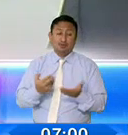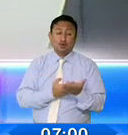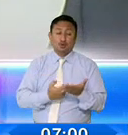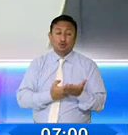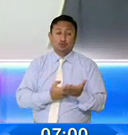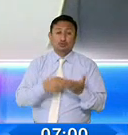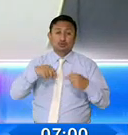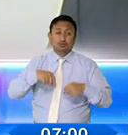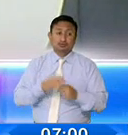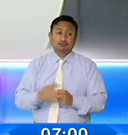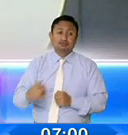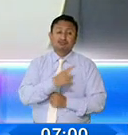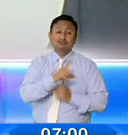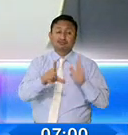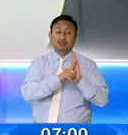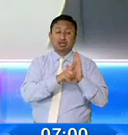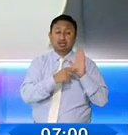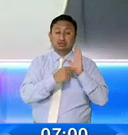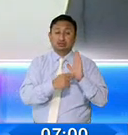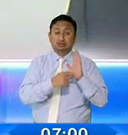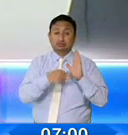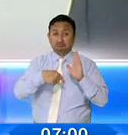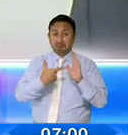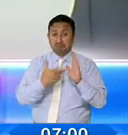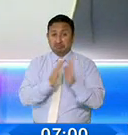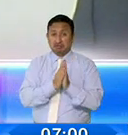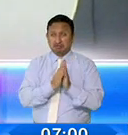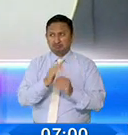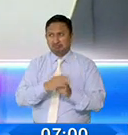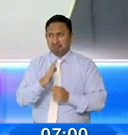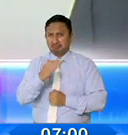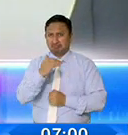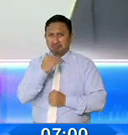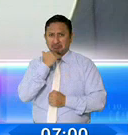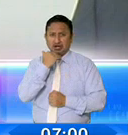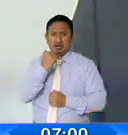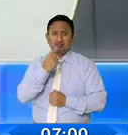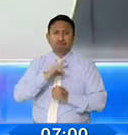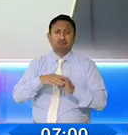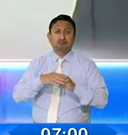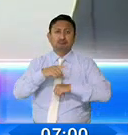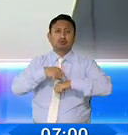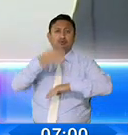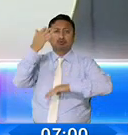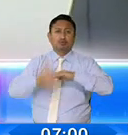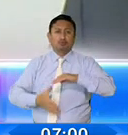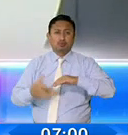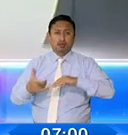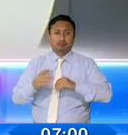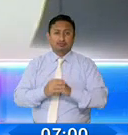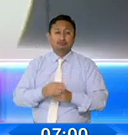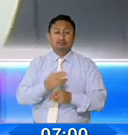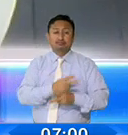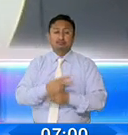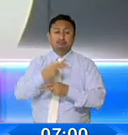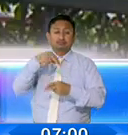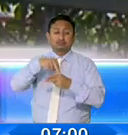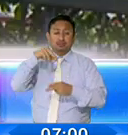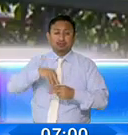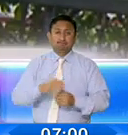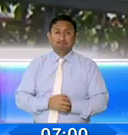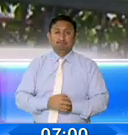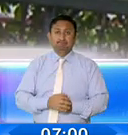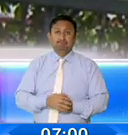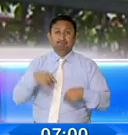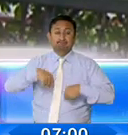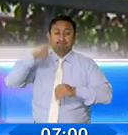estipula la ley y no tengamos que pedir algún tipo de plazo especial al Pleno del Consejo Nacional Electoral del Guayas. Con este fin de